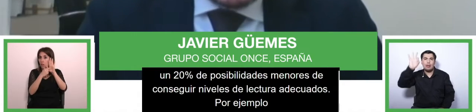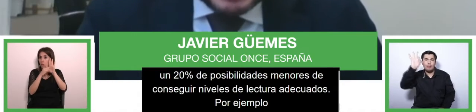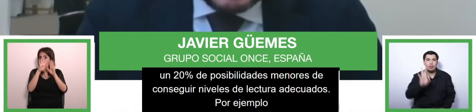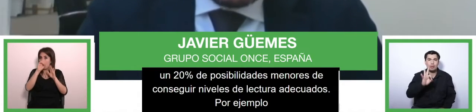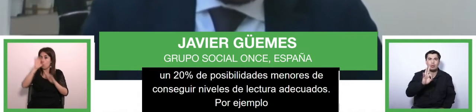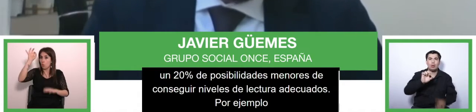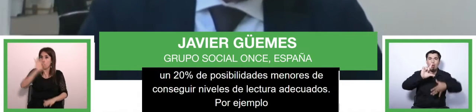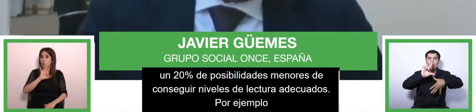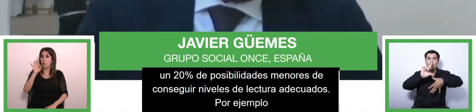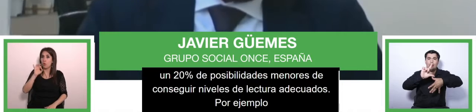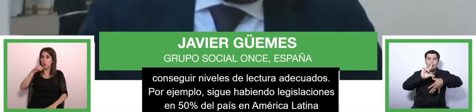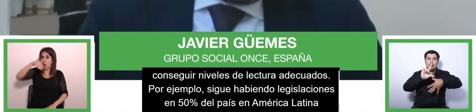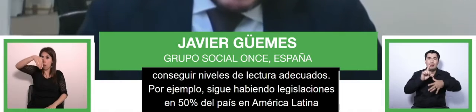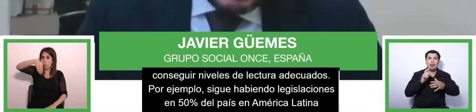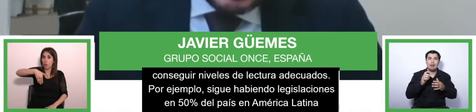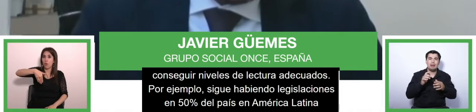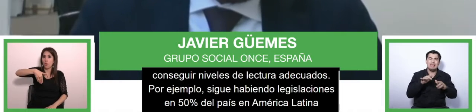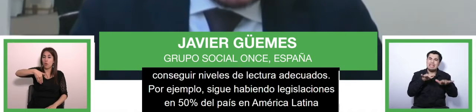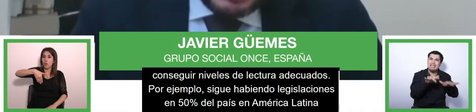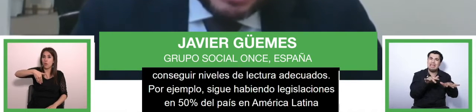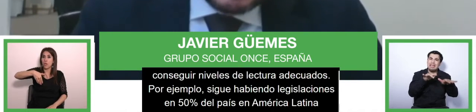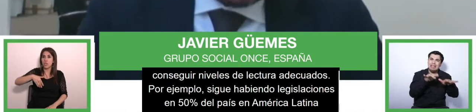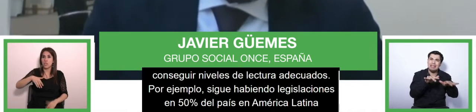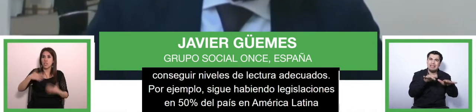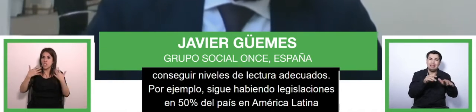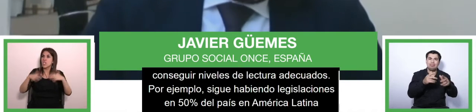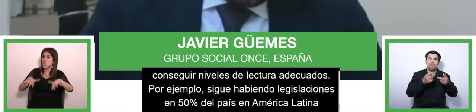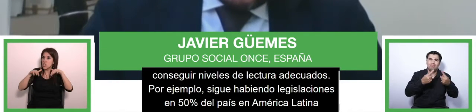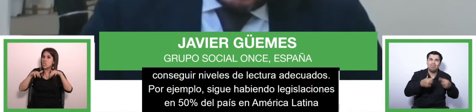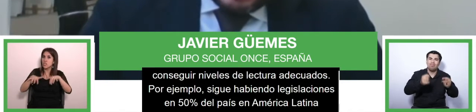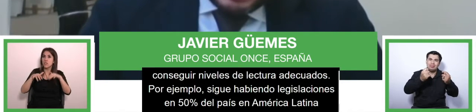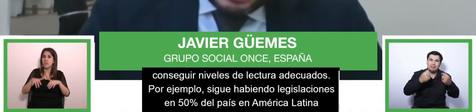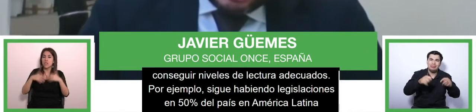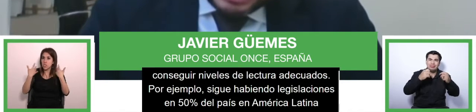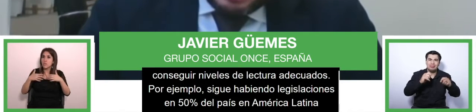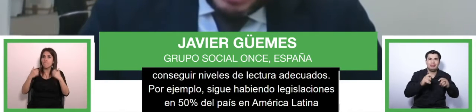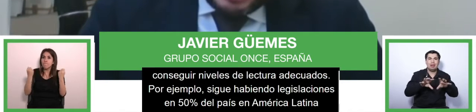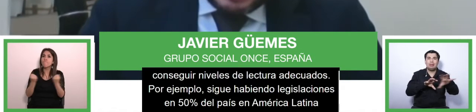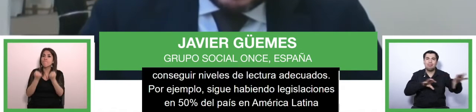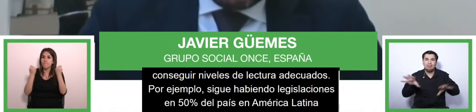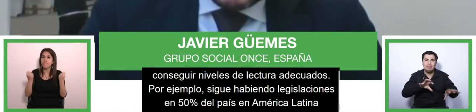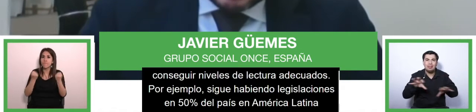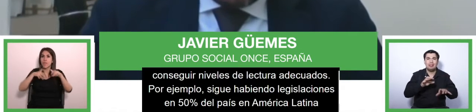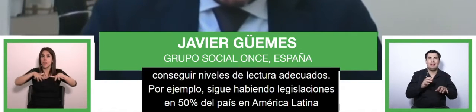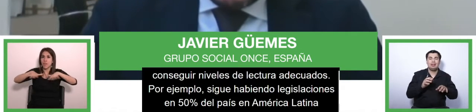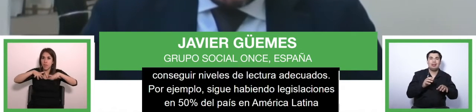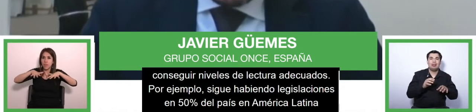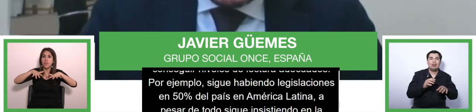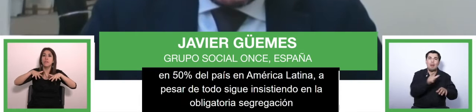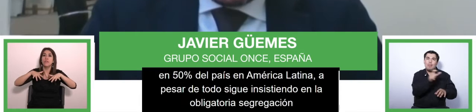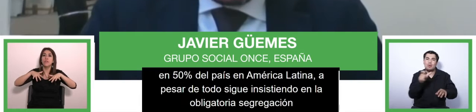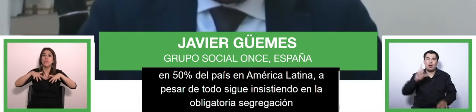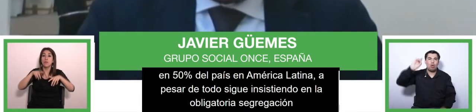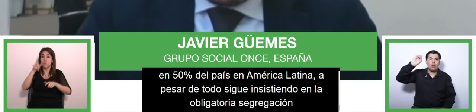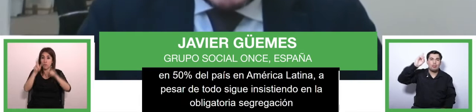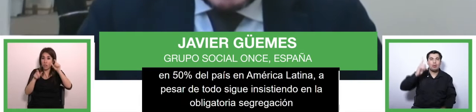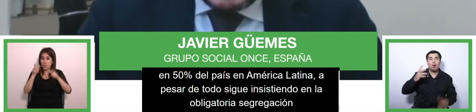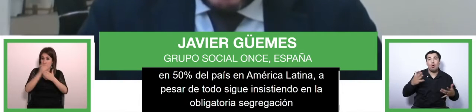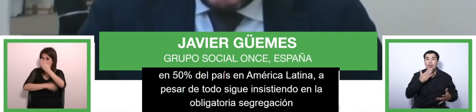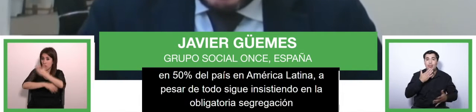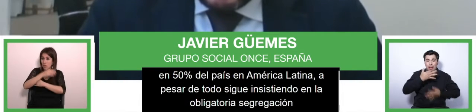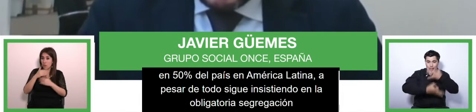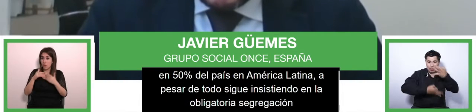siguen insistiendo en la obligatoria segregación de los estudiantes con discapacidad. O, por ejemplo, nos señalan que